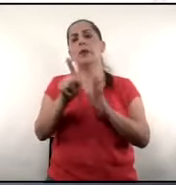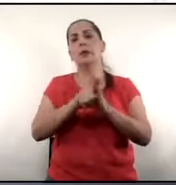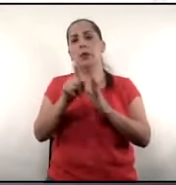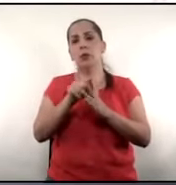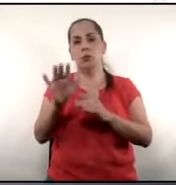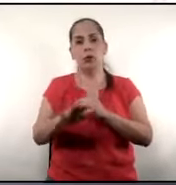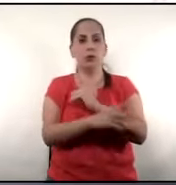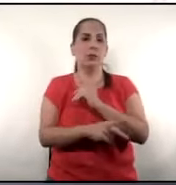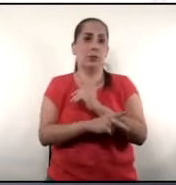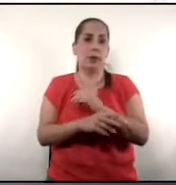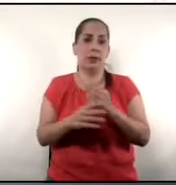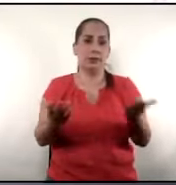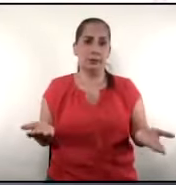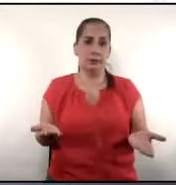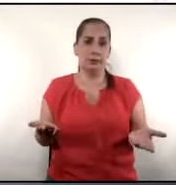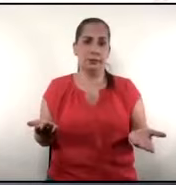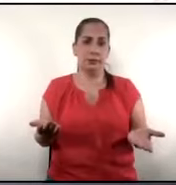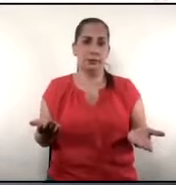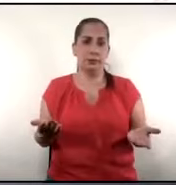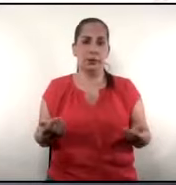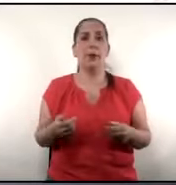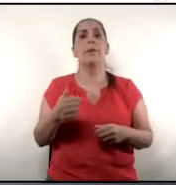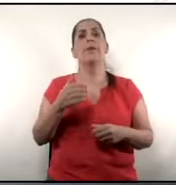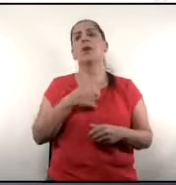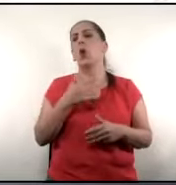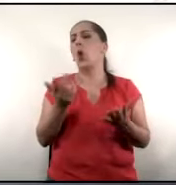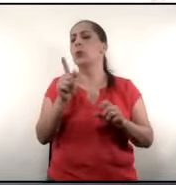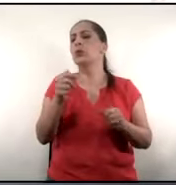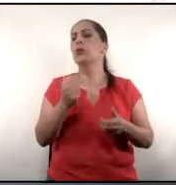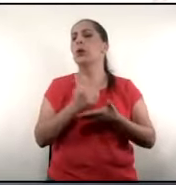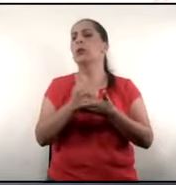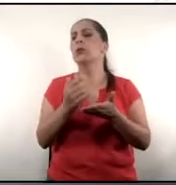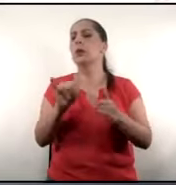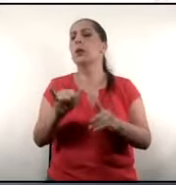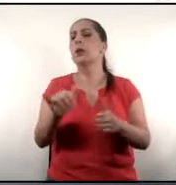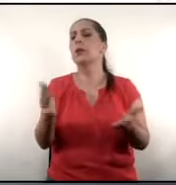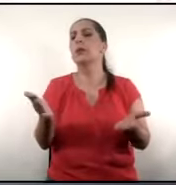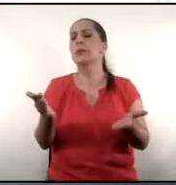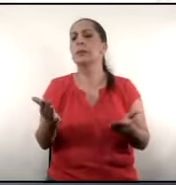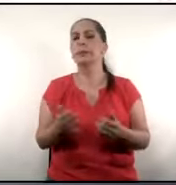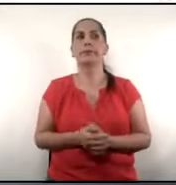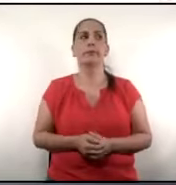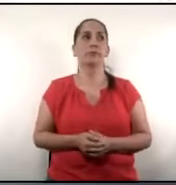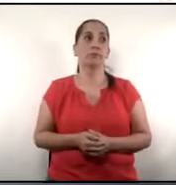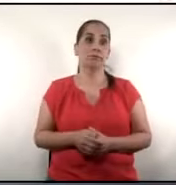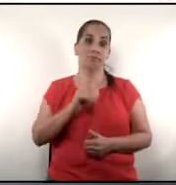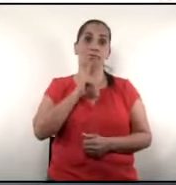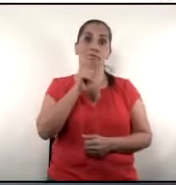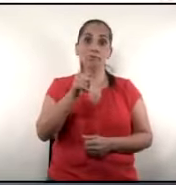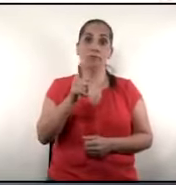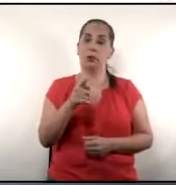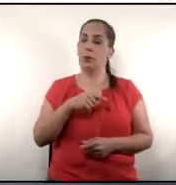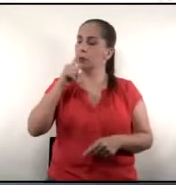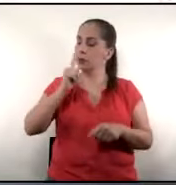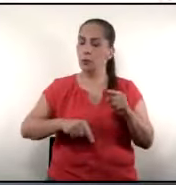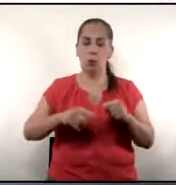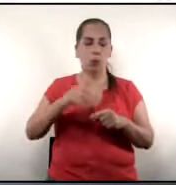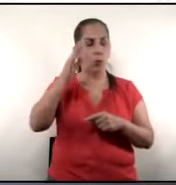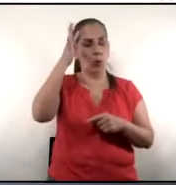más ni menos. Ahí, ¿cómo mete la mano? Bueno, es realmente inconcebible que en un país como Costa